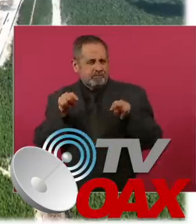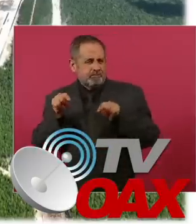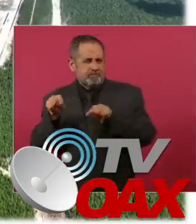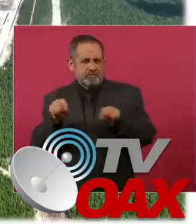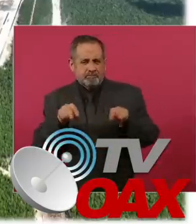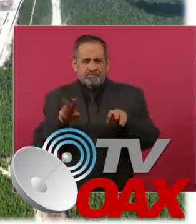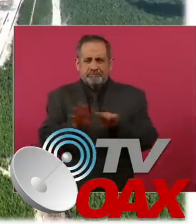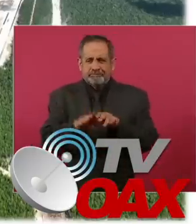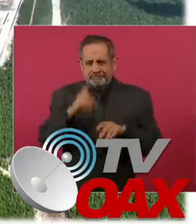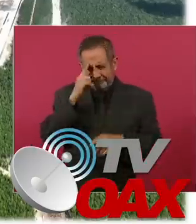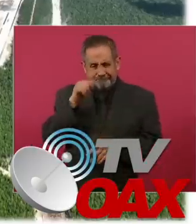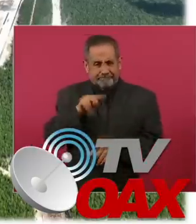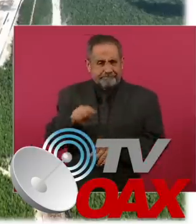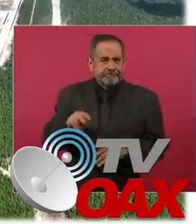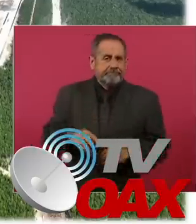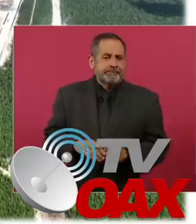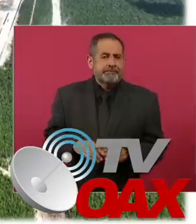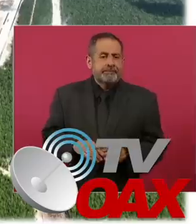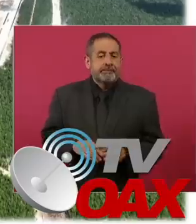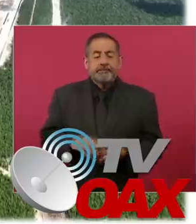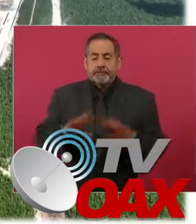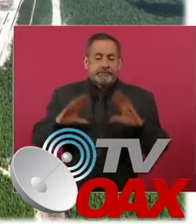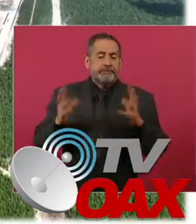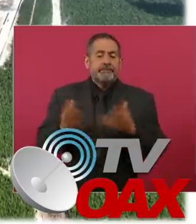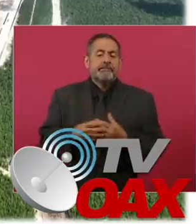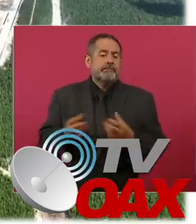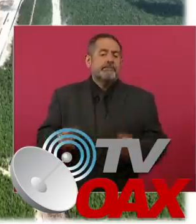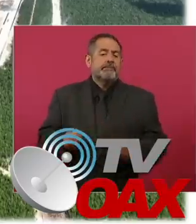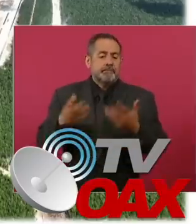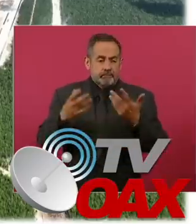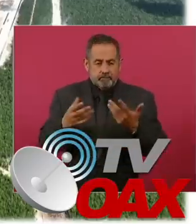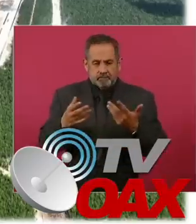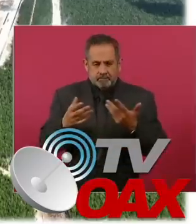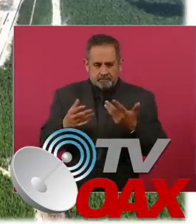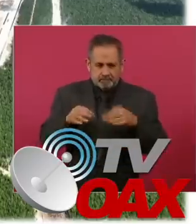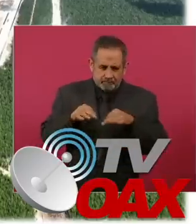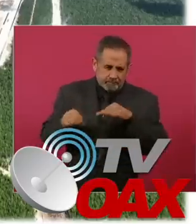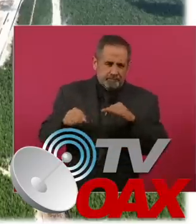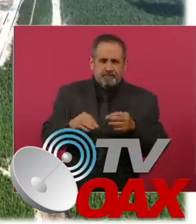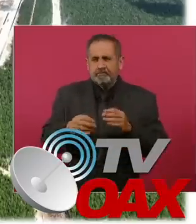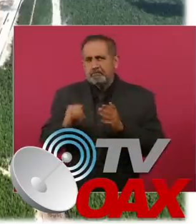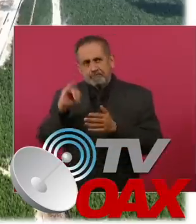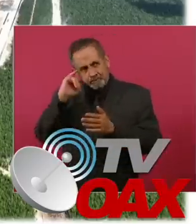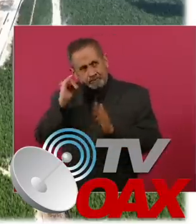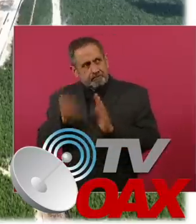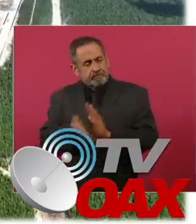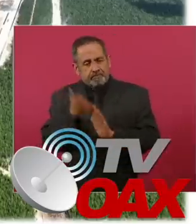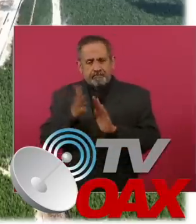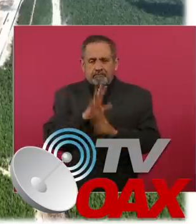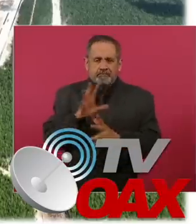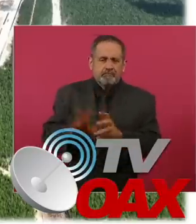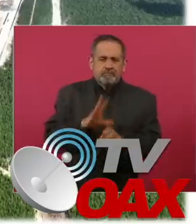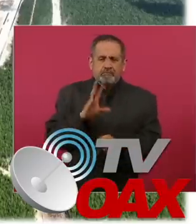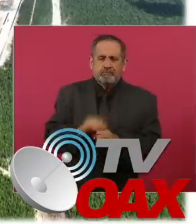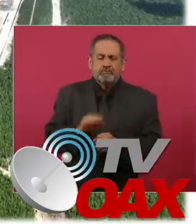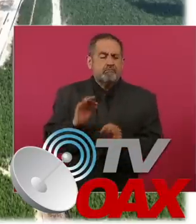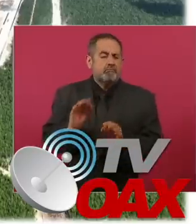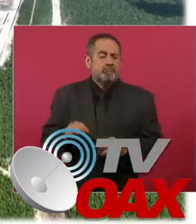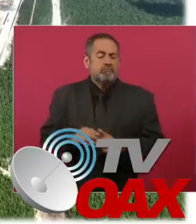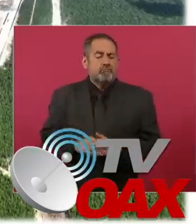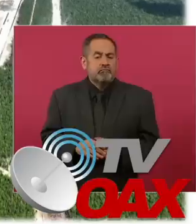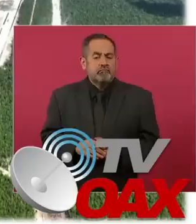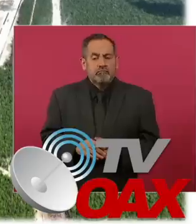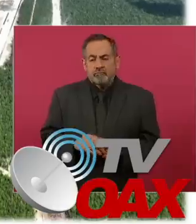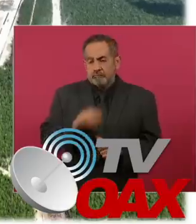aéreo. Se realizan en todo el complejo trabajos de estructuras, albañerías e instalaciones. Y además tenemos